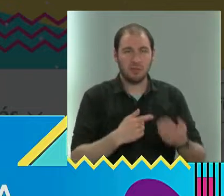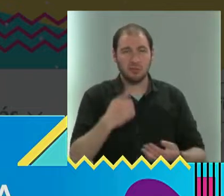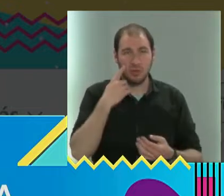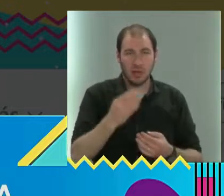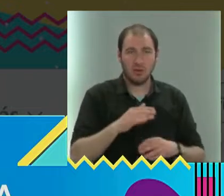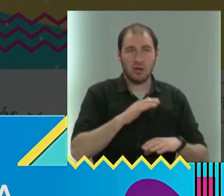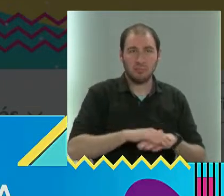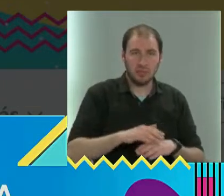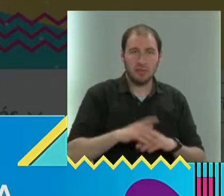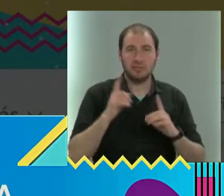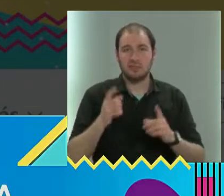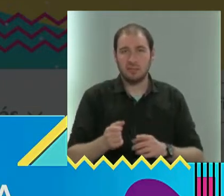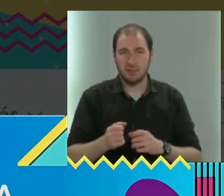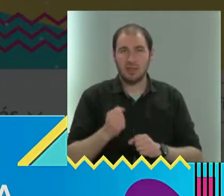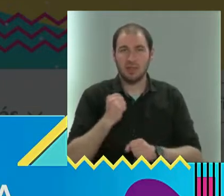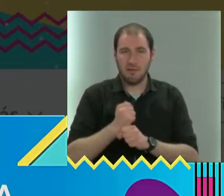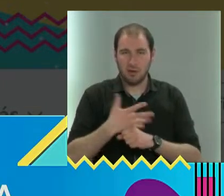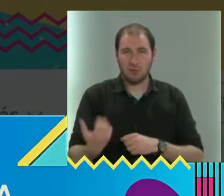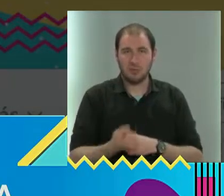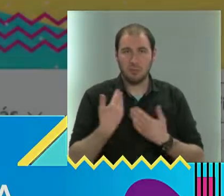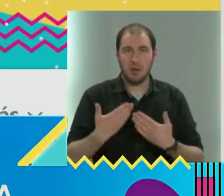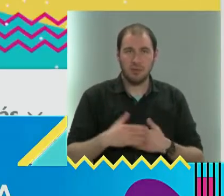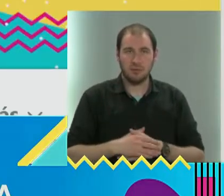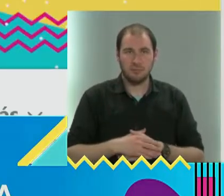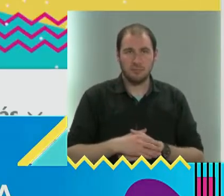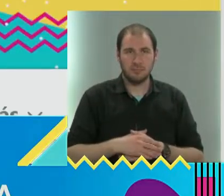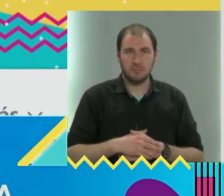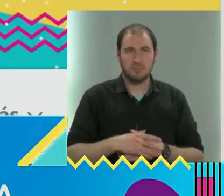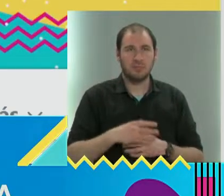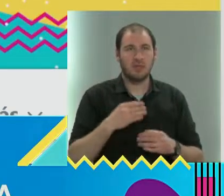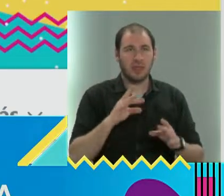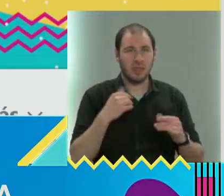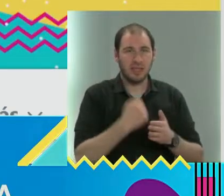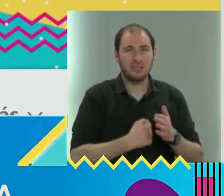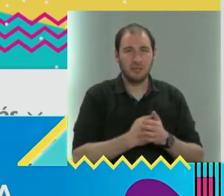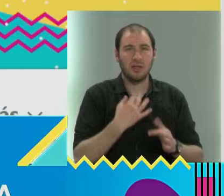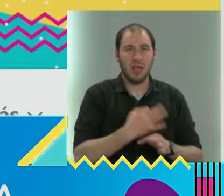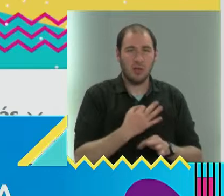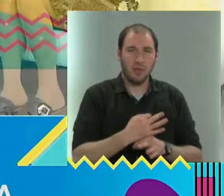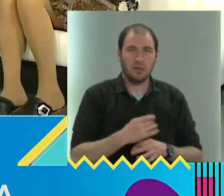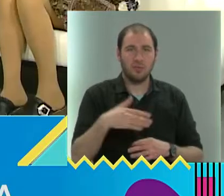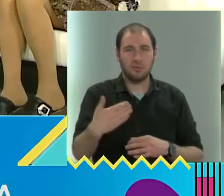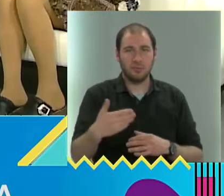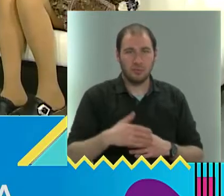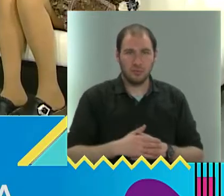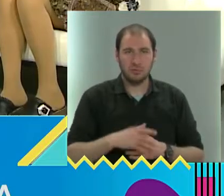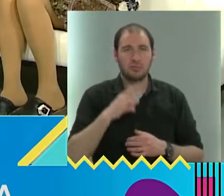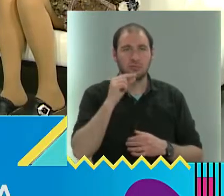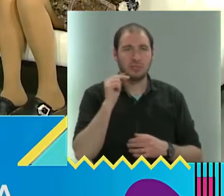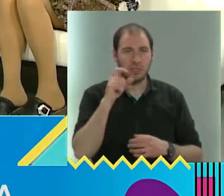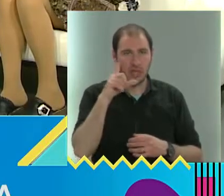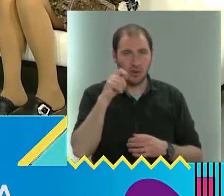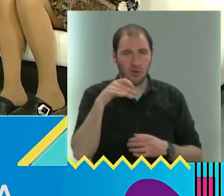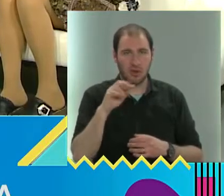ciudadanos responsables y empleables. Gran desafío para la educación en el futuro, el tuit de